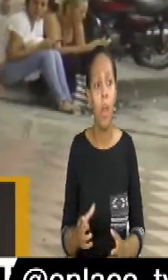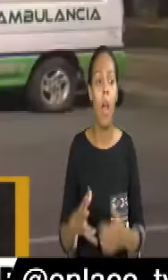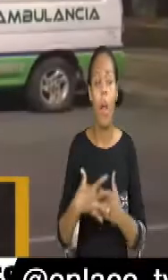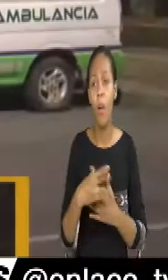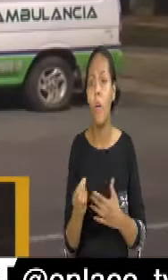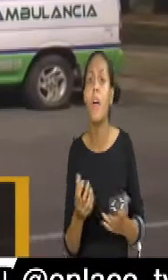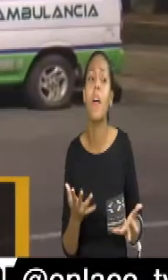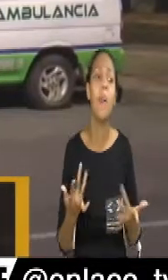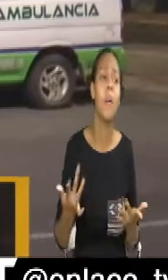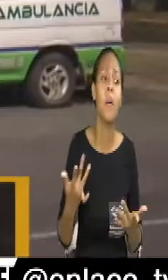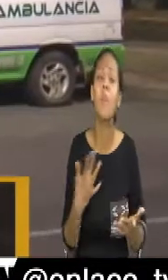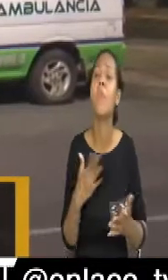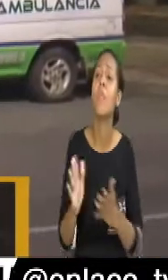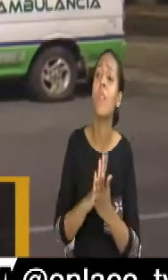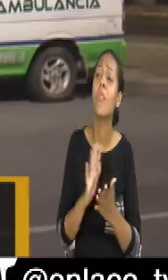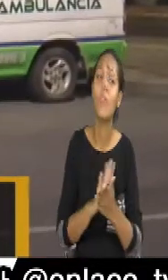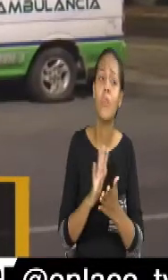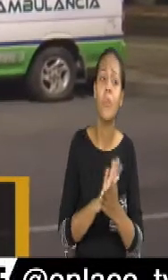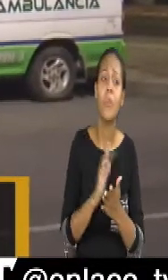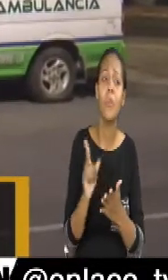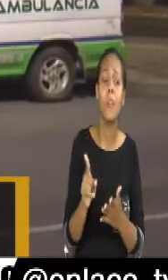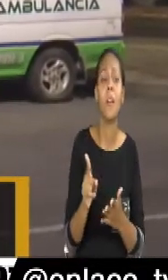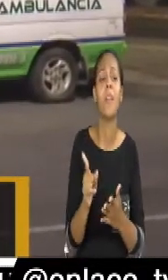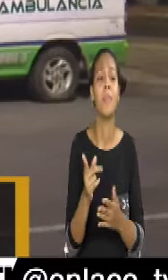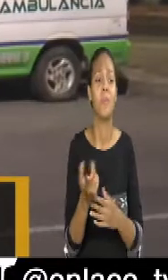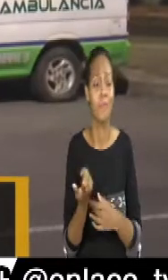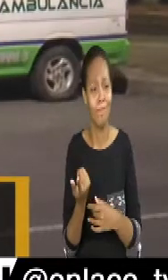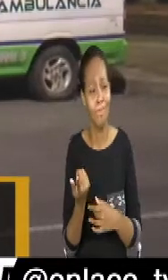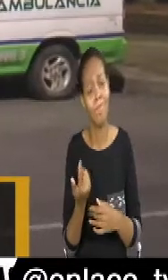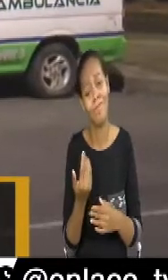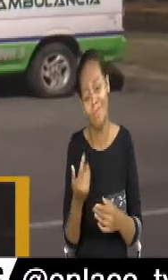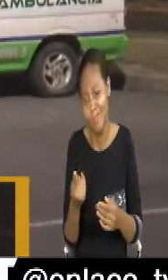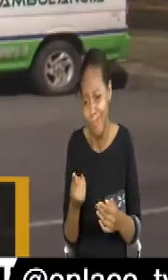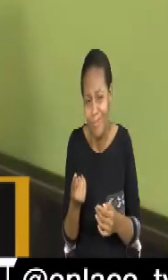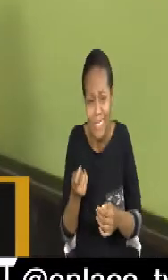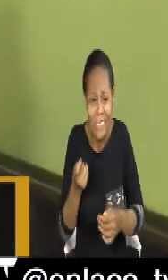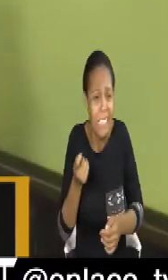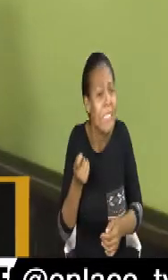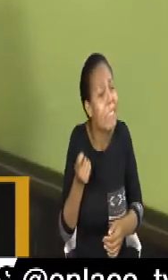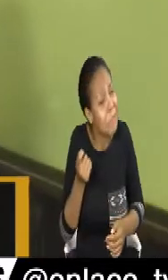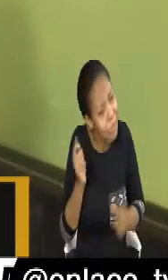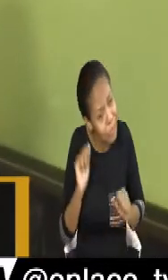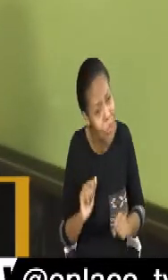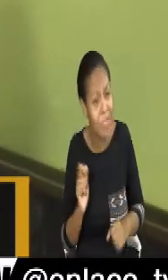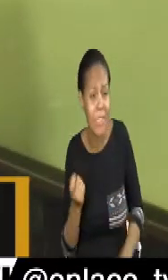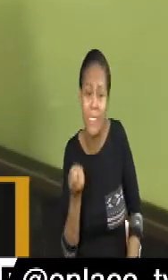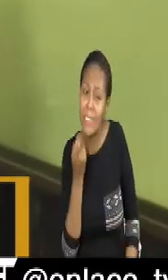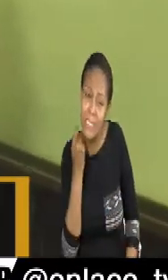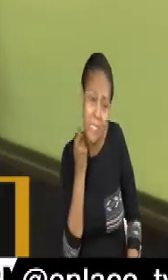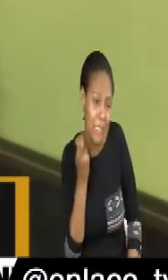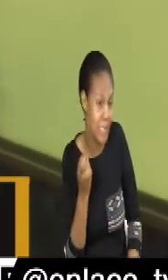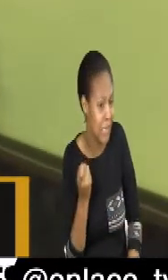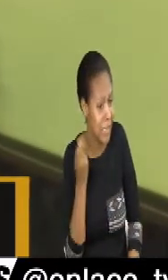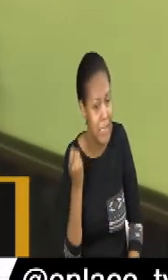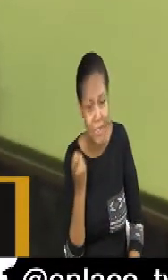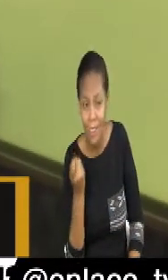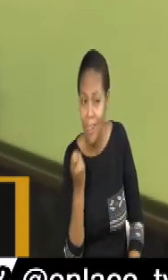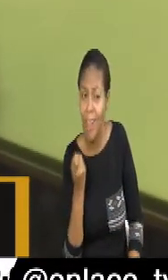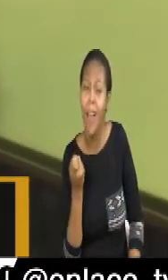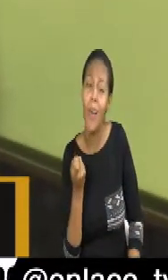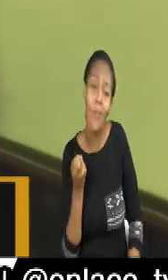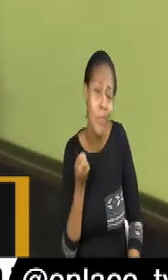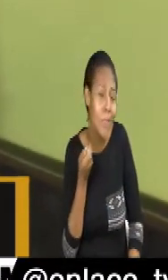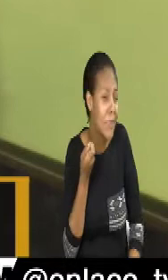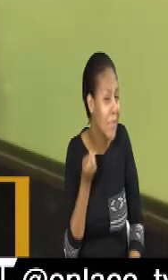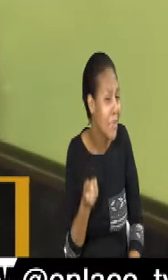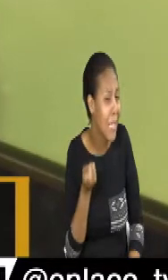razón de su ser querido, que a tan solo varios pasos se debate entre la vida y la muerte. Mi hermano está muy delicado de salud. Ha